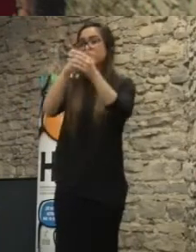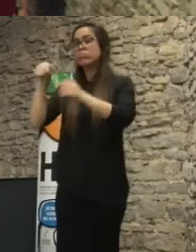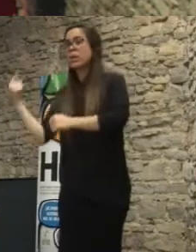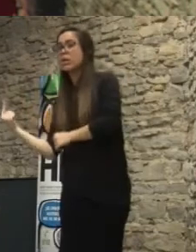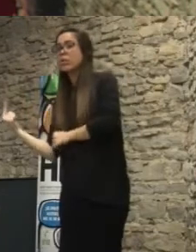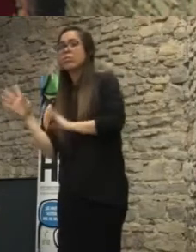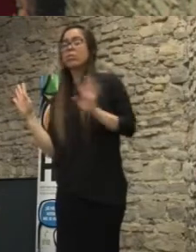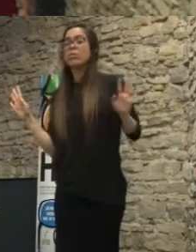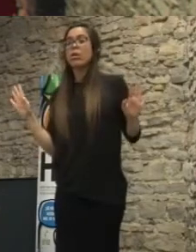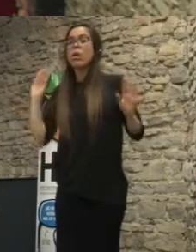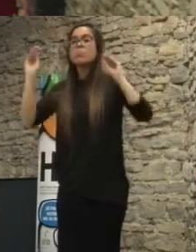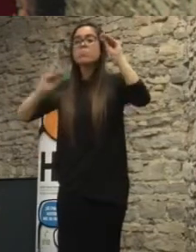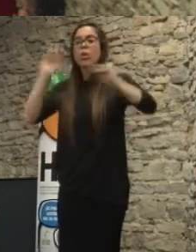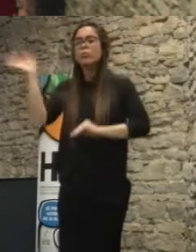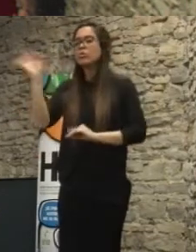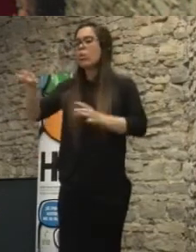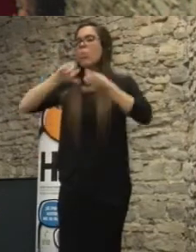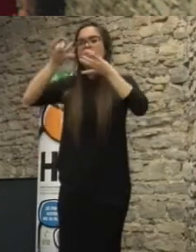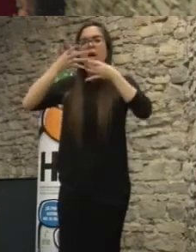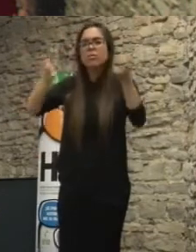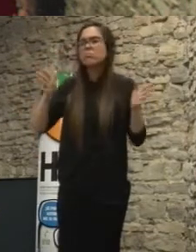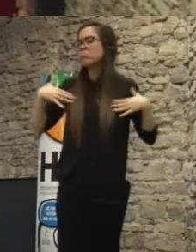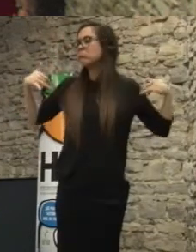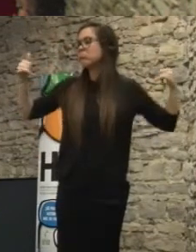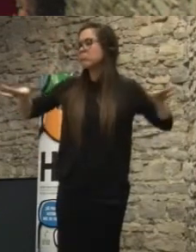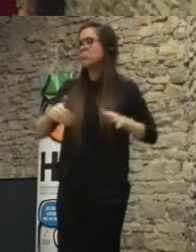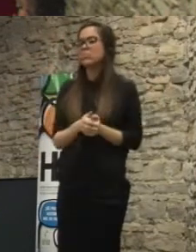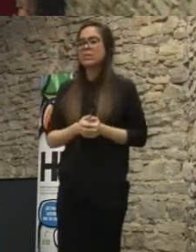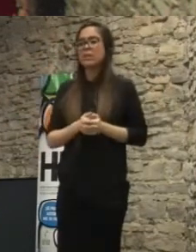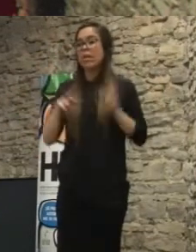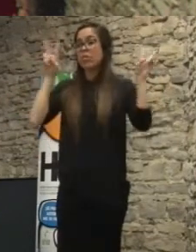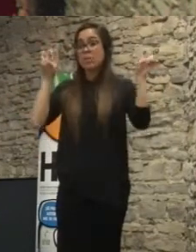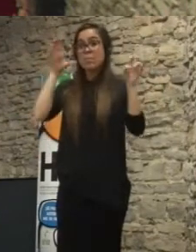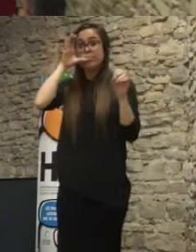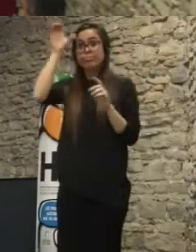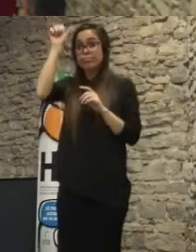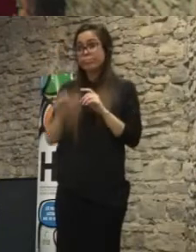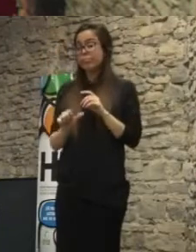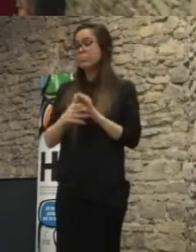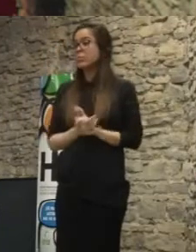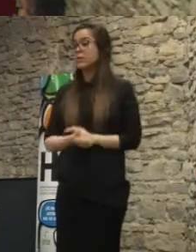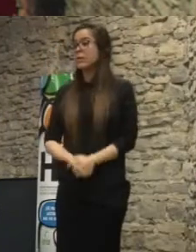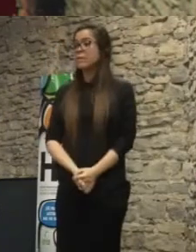podéis preguntar, bueno, preguntas o comentarios o sobre lo que hemos escuchado.